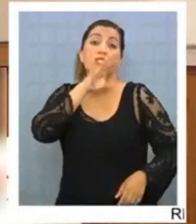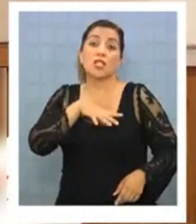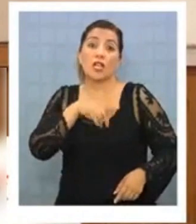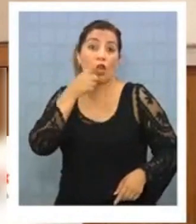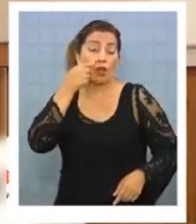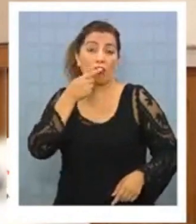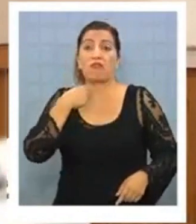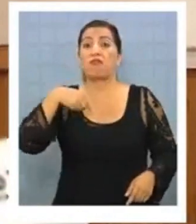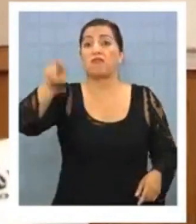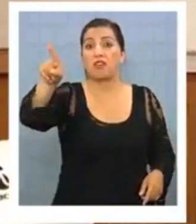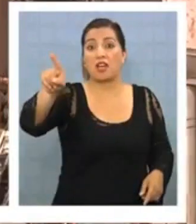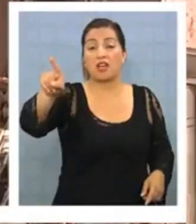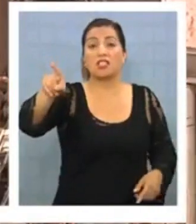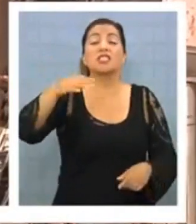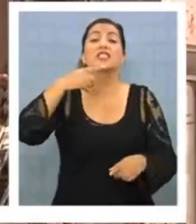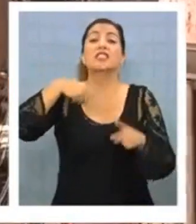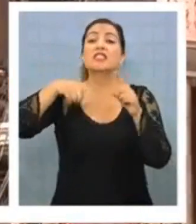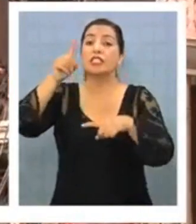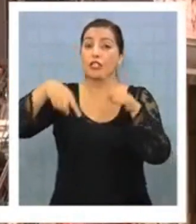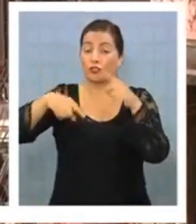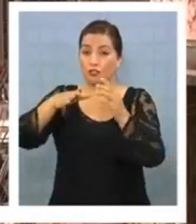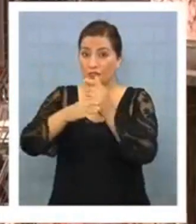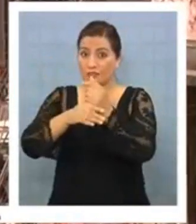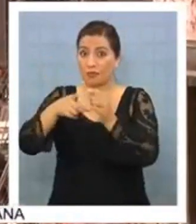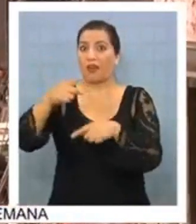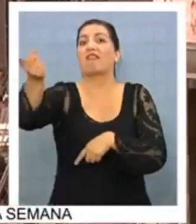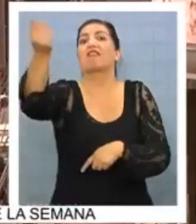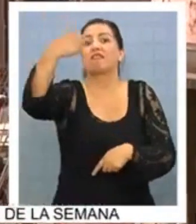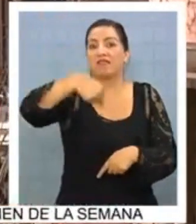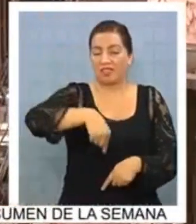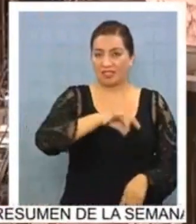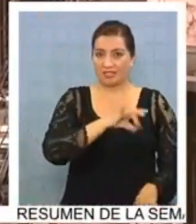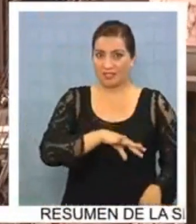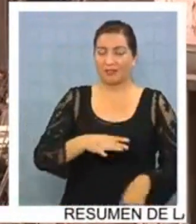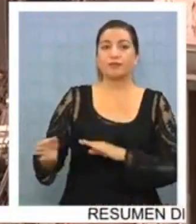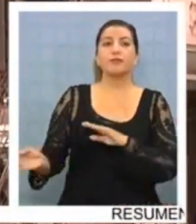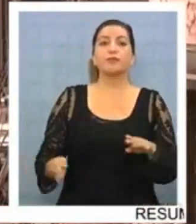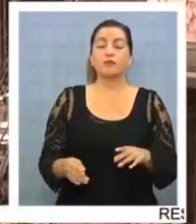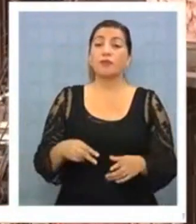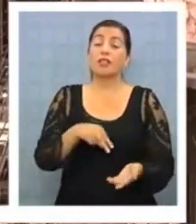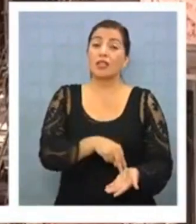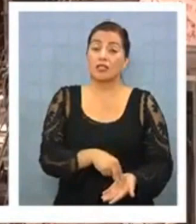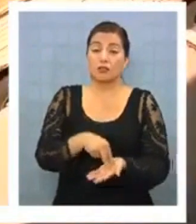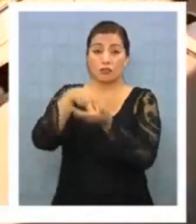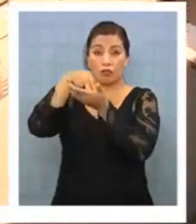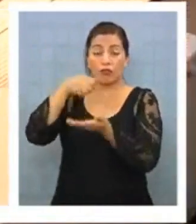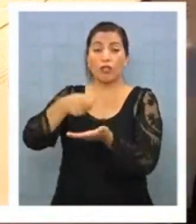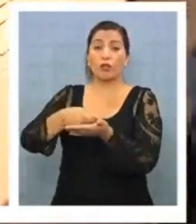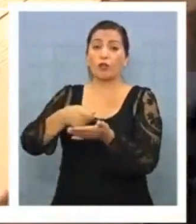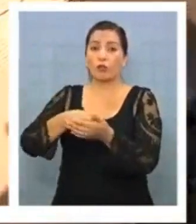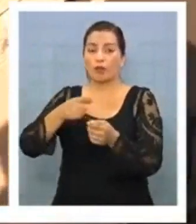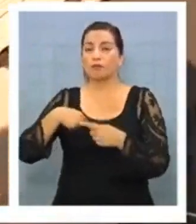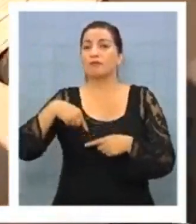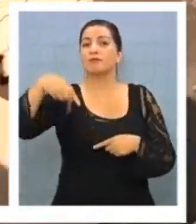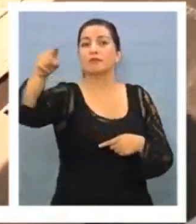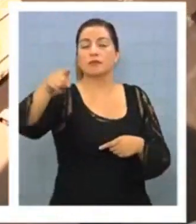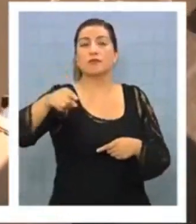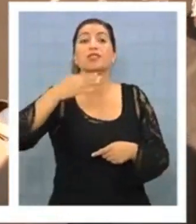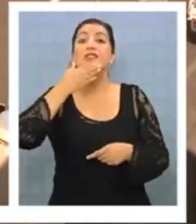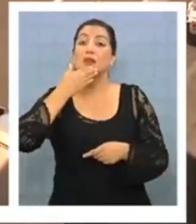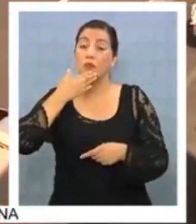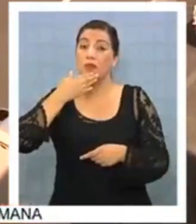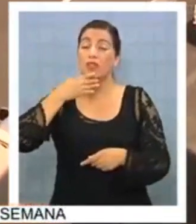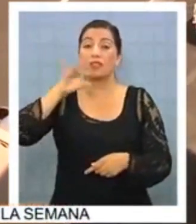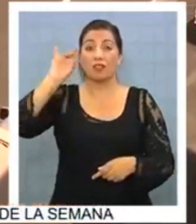no mezclemos las cosas. Otros afectados por el contrabando de mercaderías desde Sofre a Bolivia son los transportistas de ese país